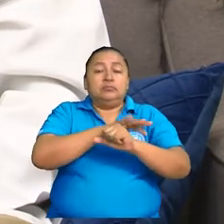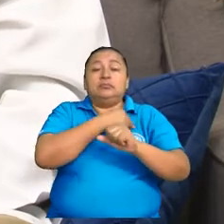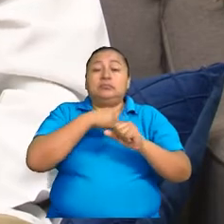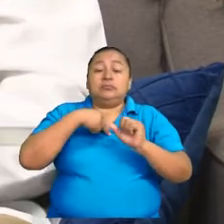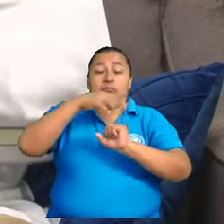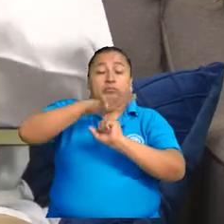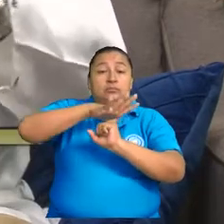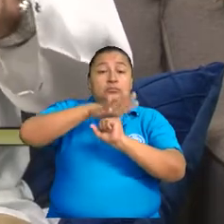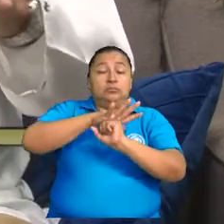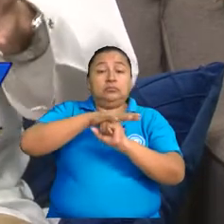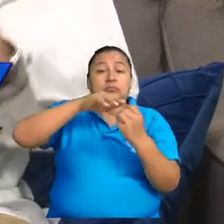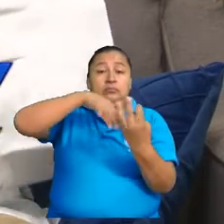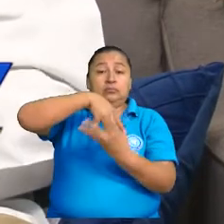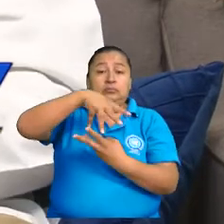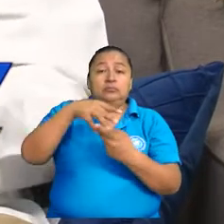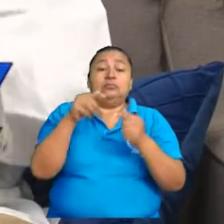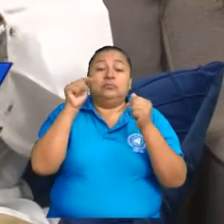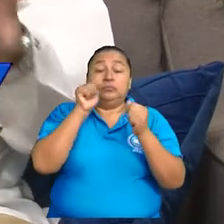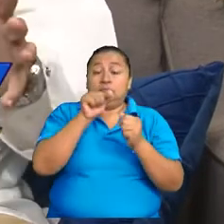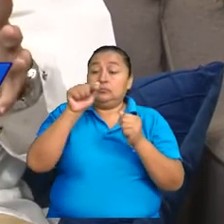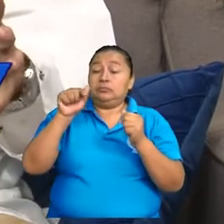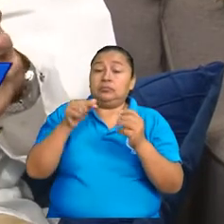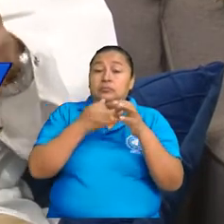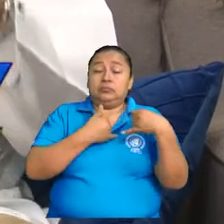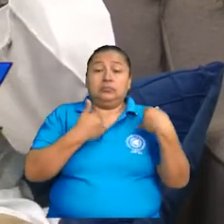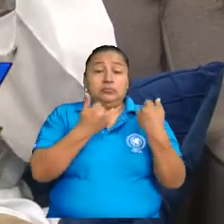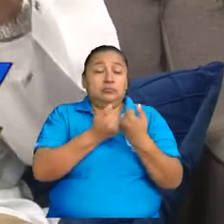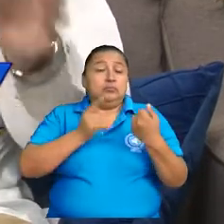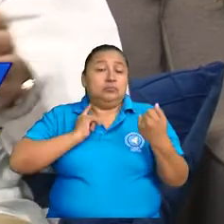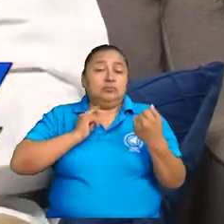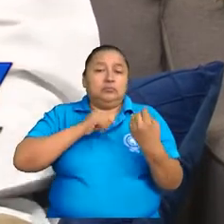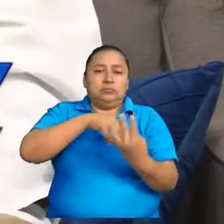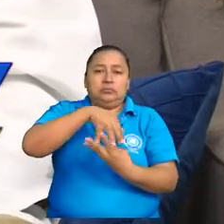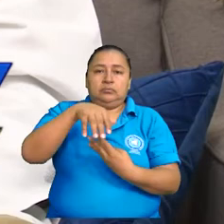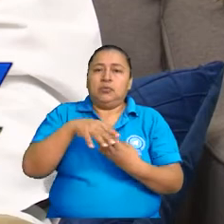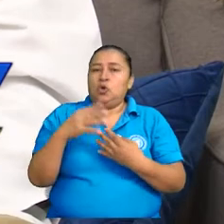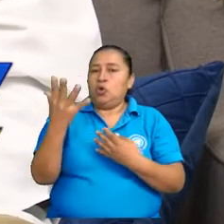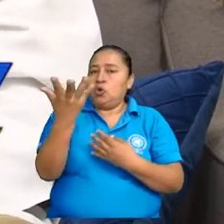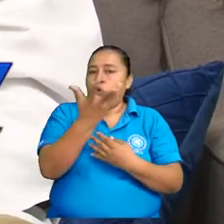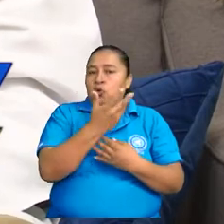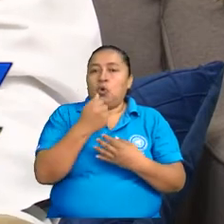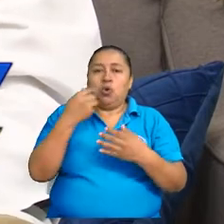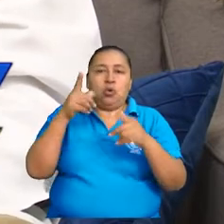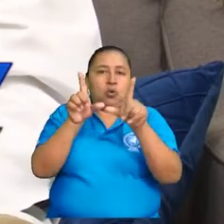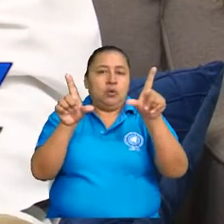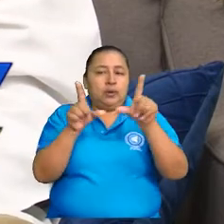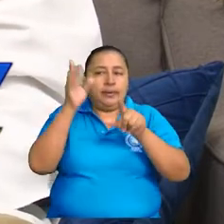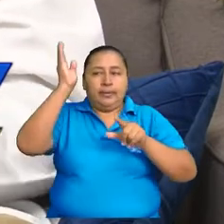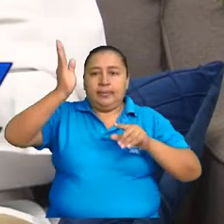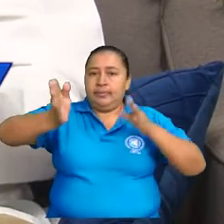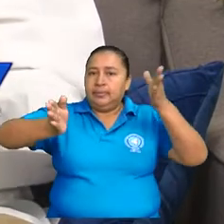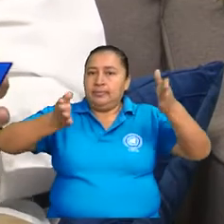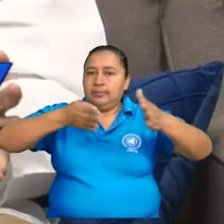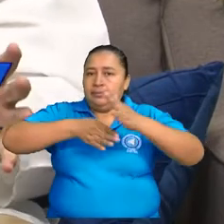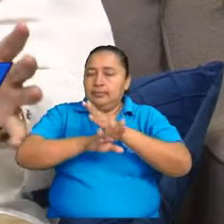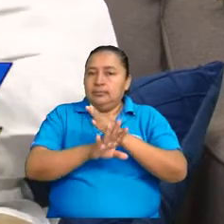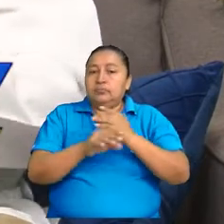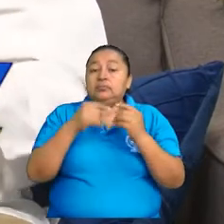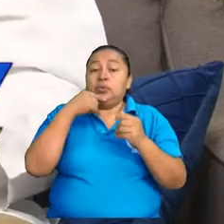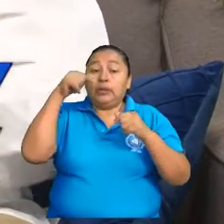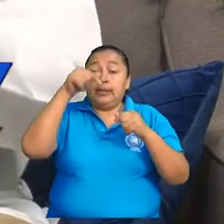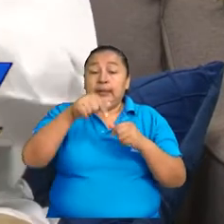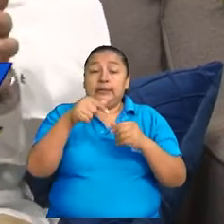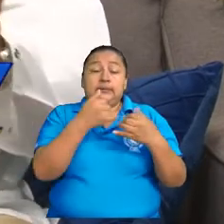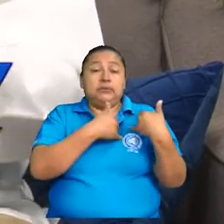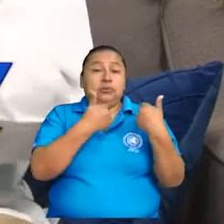Interinstitucional con estas instituciones que están relacionadas con todos estos puntos de entrada, ¿no? Porque todas estas instituciones